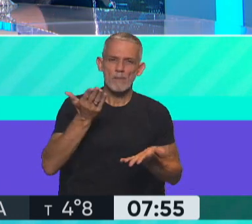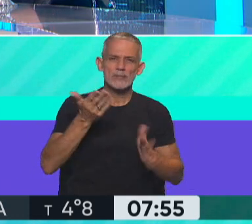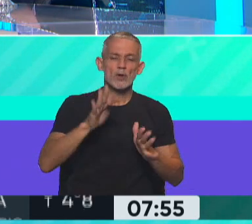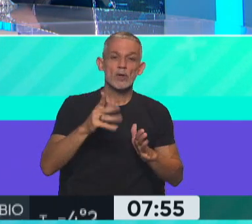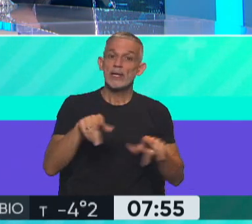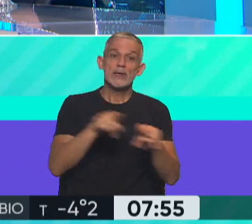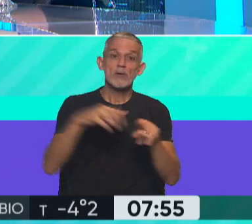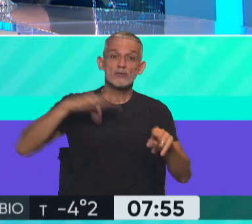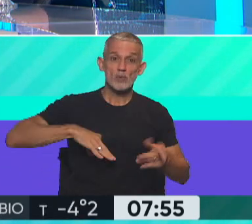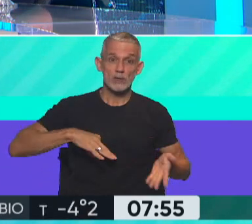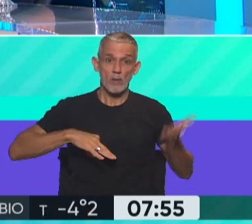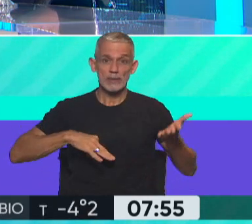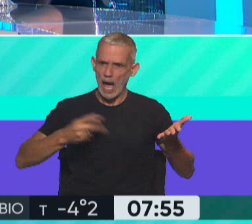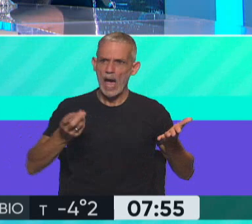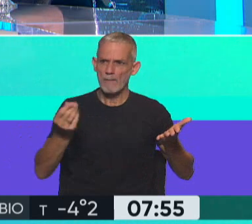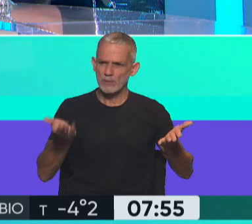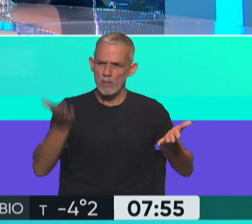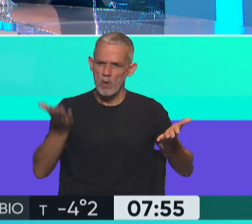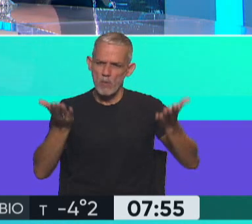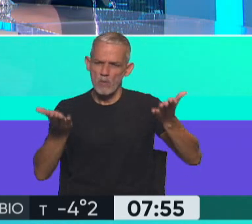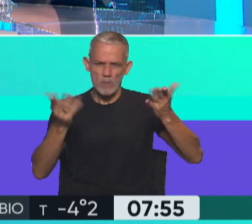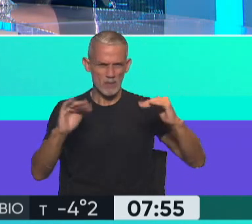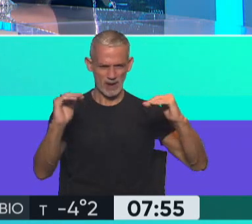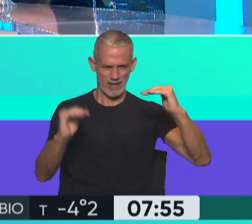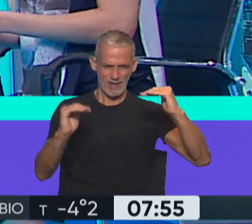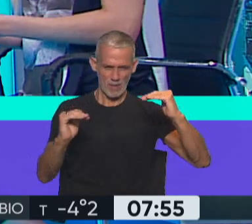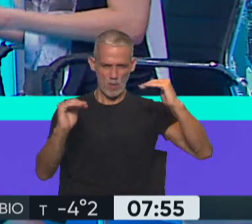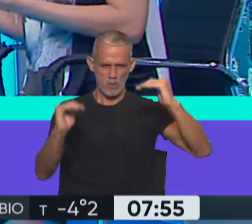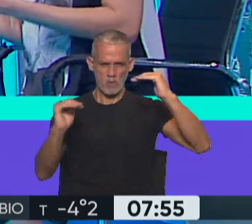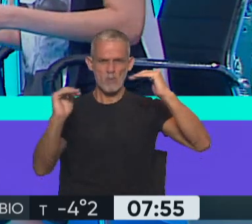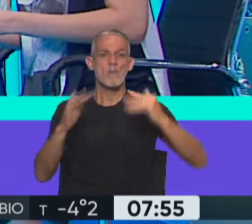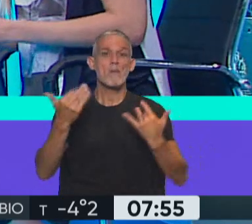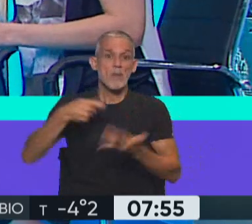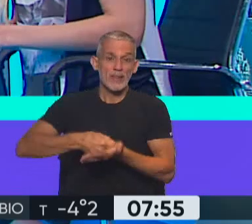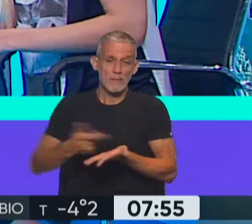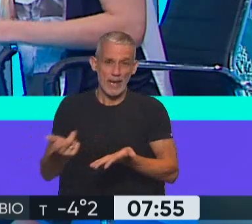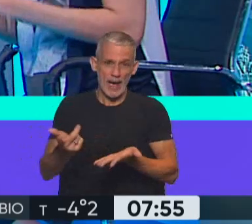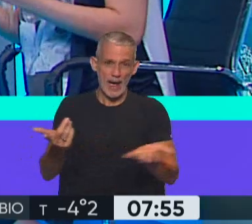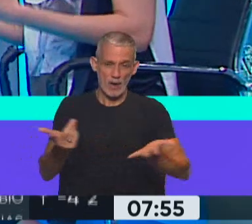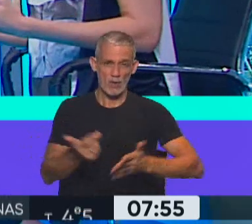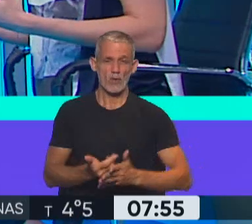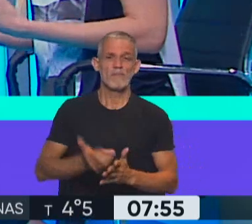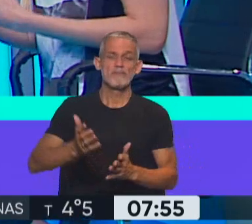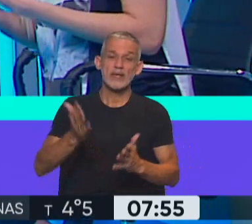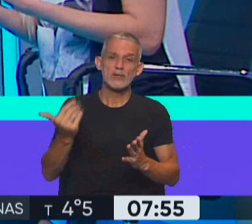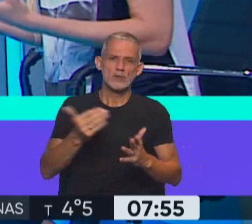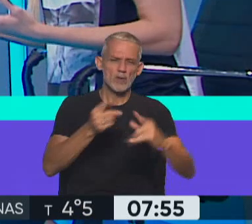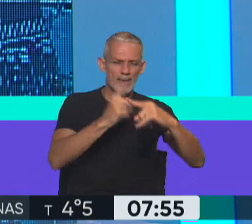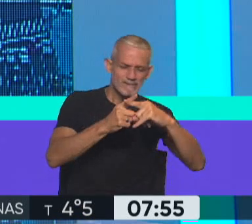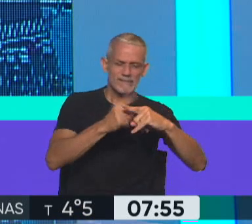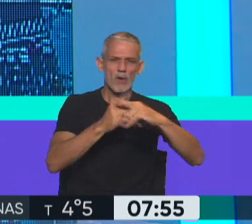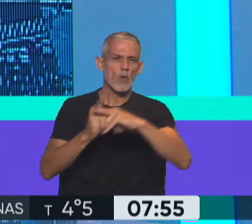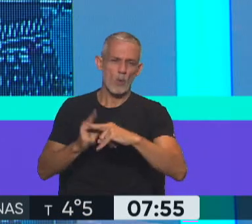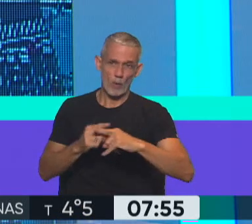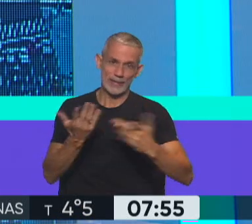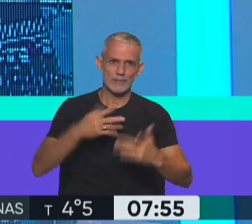ritmo de los salarios, pero un poco por debajo. Como para poder pagarlo. Claro, es decir, en otras palabras. El coeficiente de variación salarial, que es